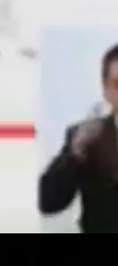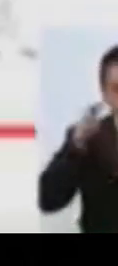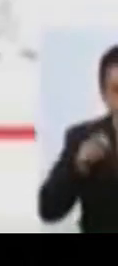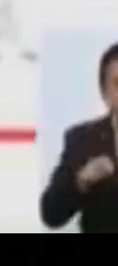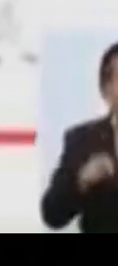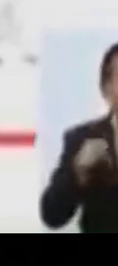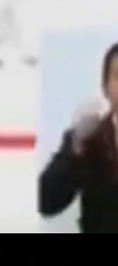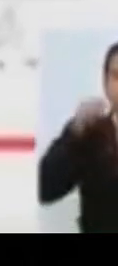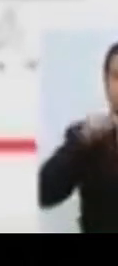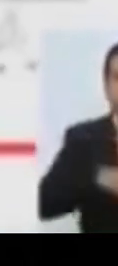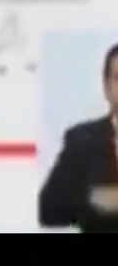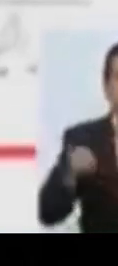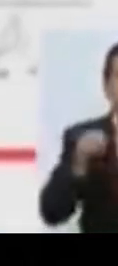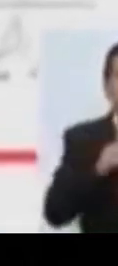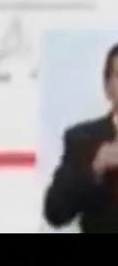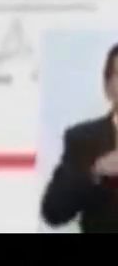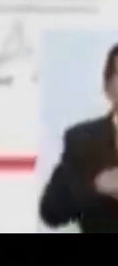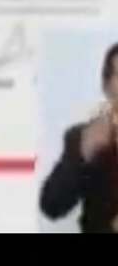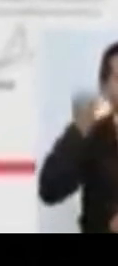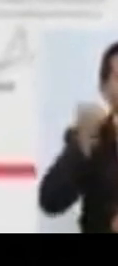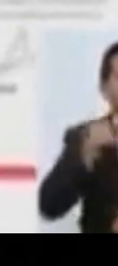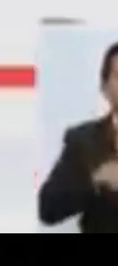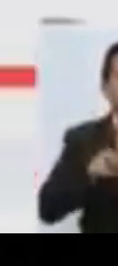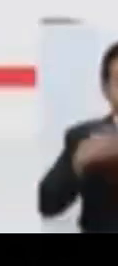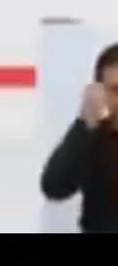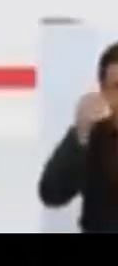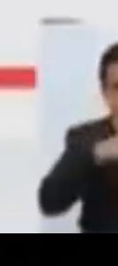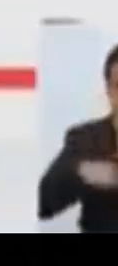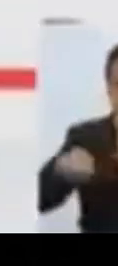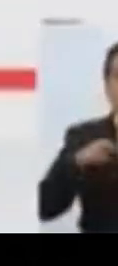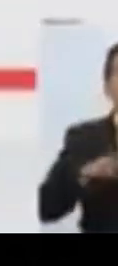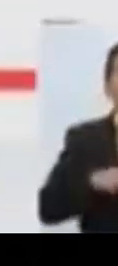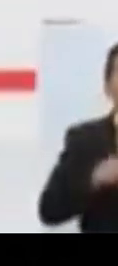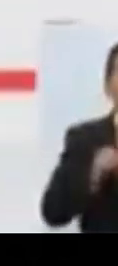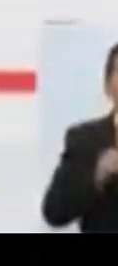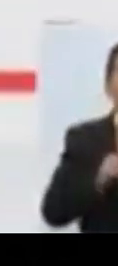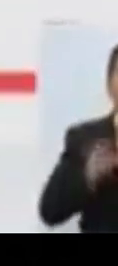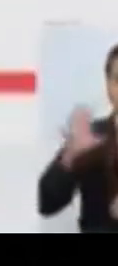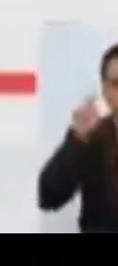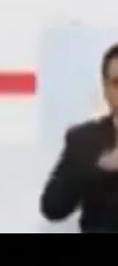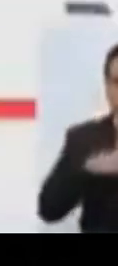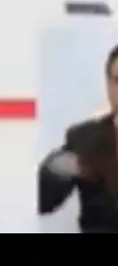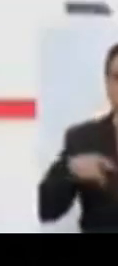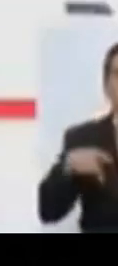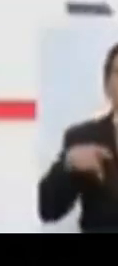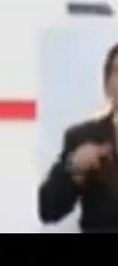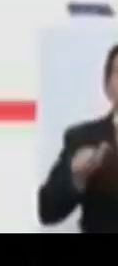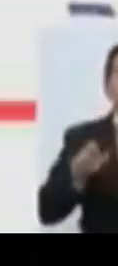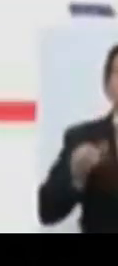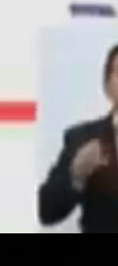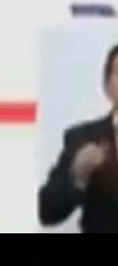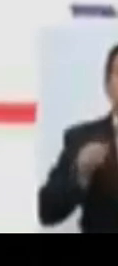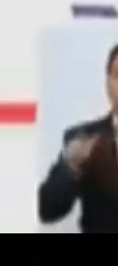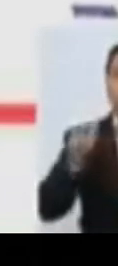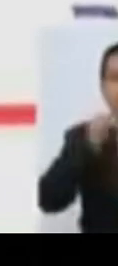allá. ¿Por qué digo esto? Porque no olvidemos que no solamente con los hermanos Parada o con la detención de